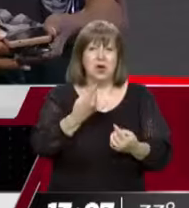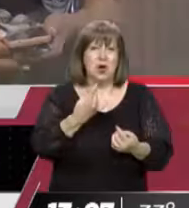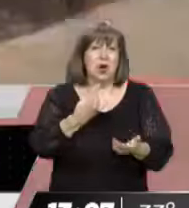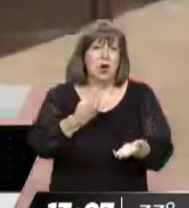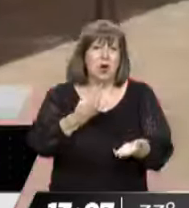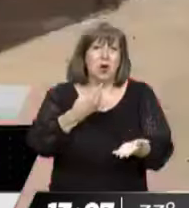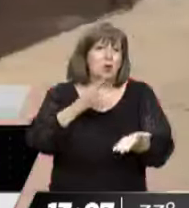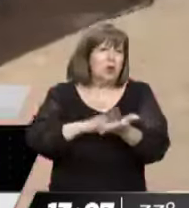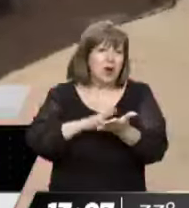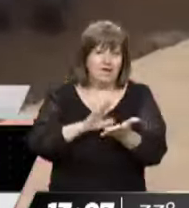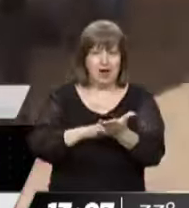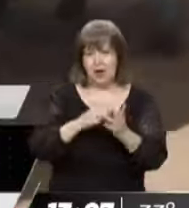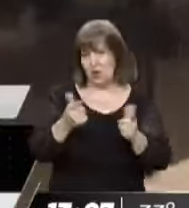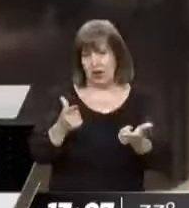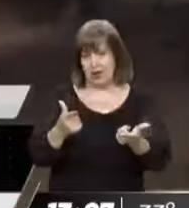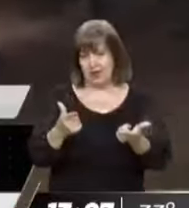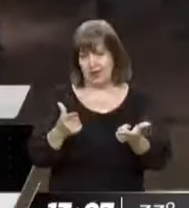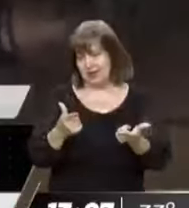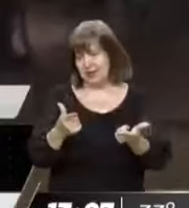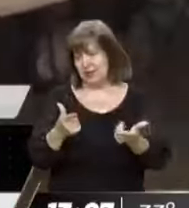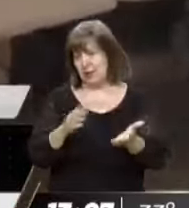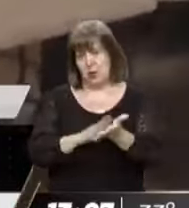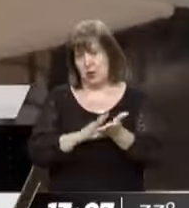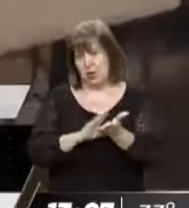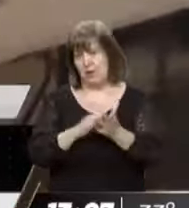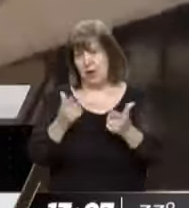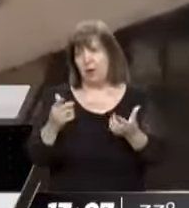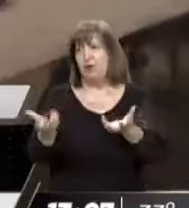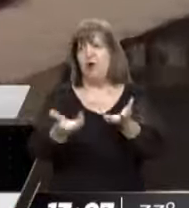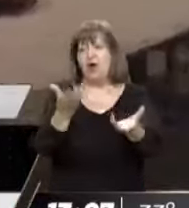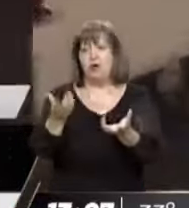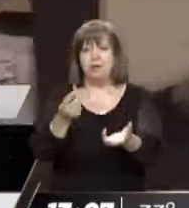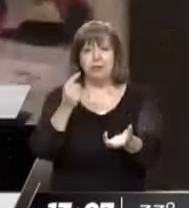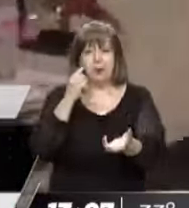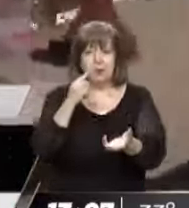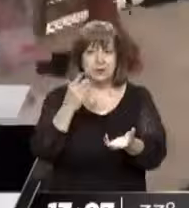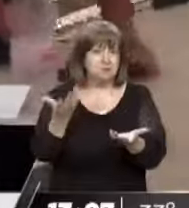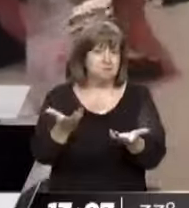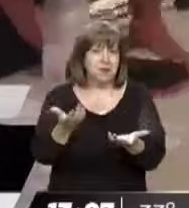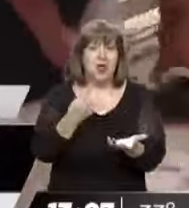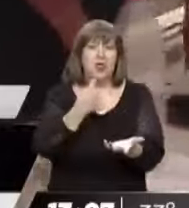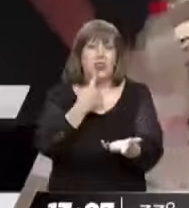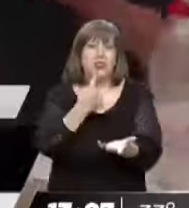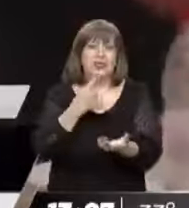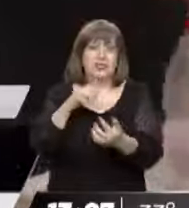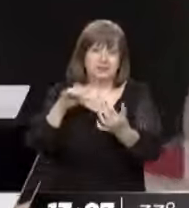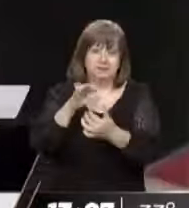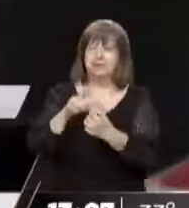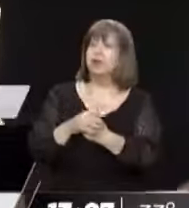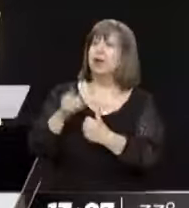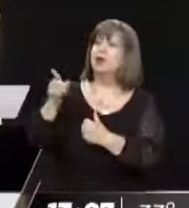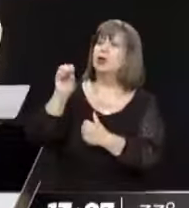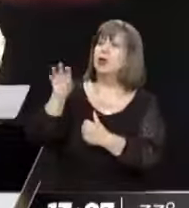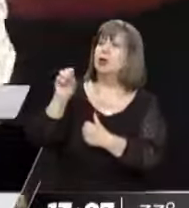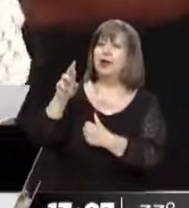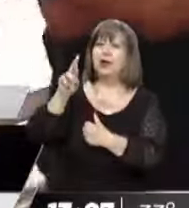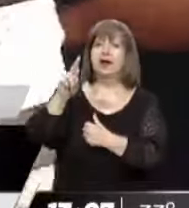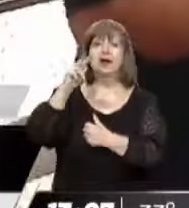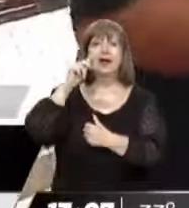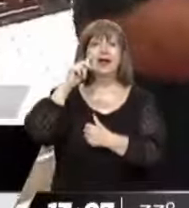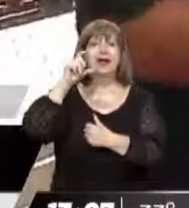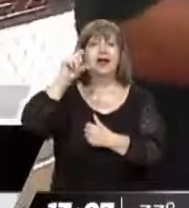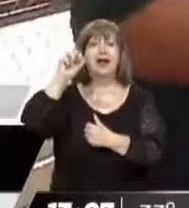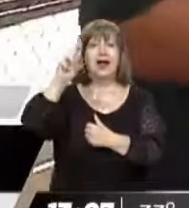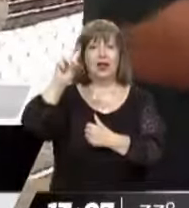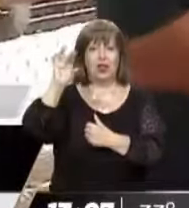es un tema complejo. Lo saludo. Julián Chávez es mi nombre, el suyo. Ricardo Muñoz. Ricardo, querido, ¿qué estás haciendo? Que te